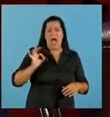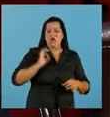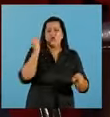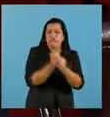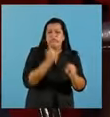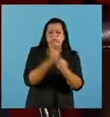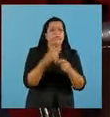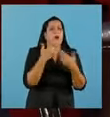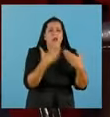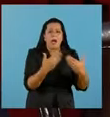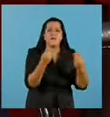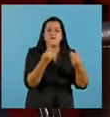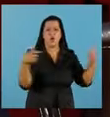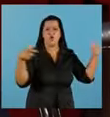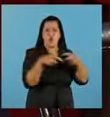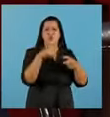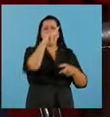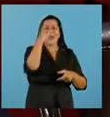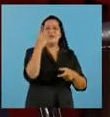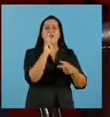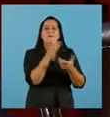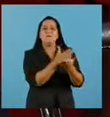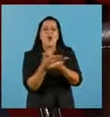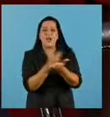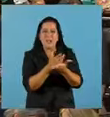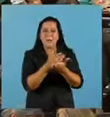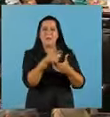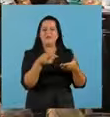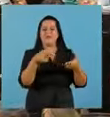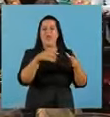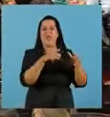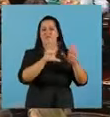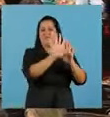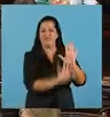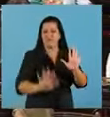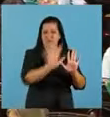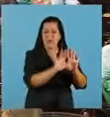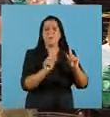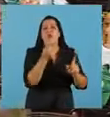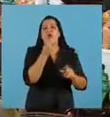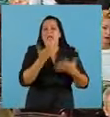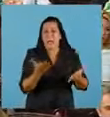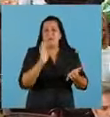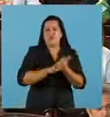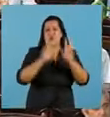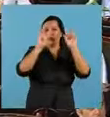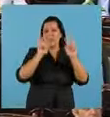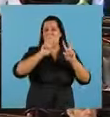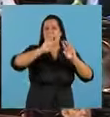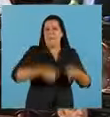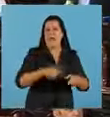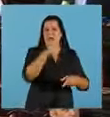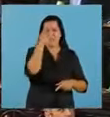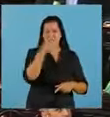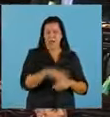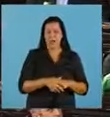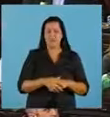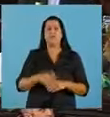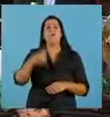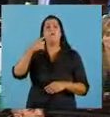de la Comisión Nacional del Límite Exterior de la Plataforma Continental como ejemplo de política de Estado.